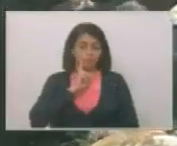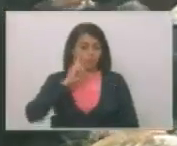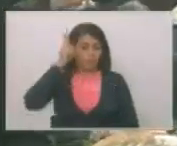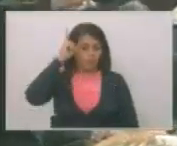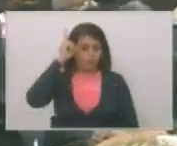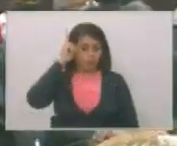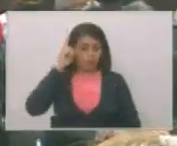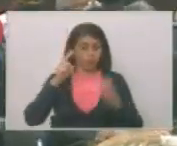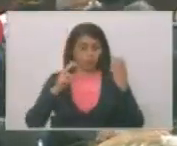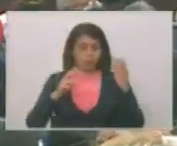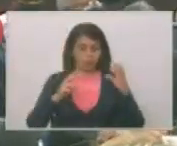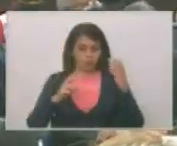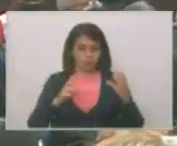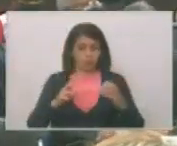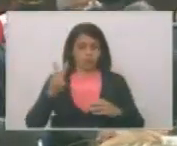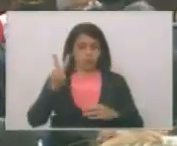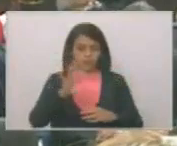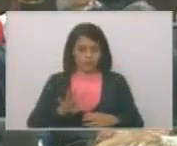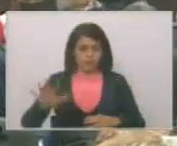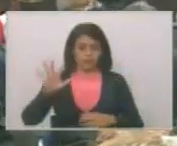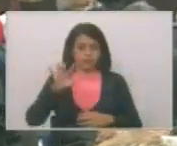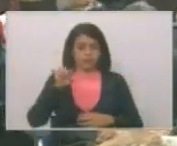de Colombia, de Venezuela